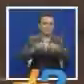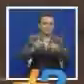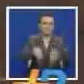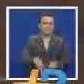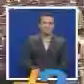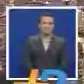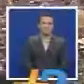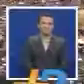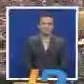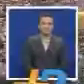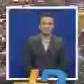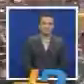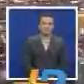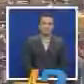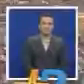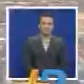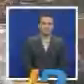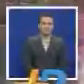China,